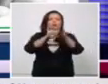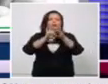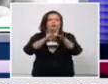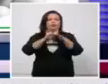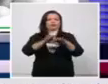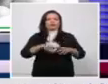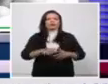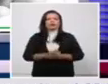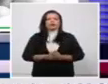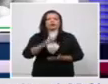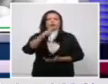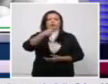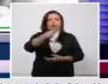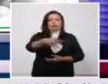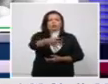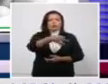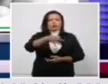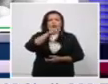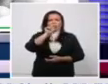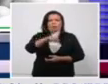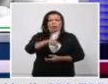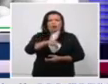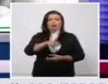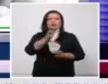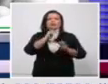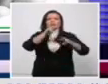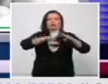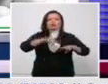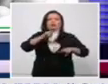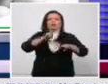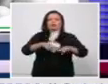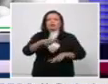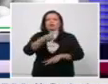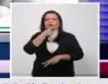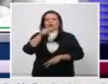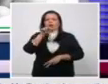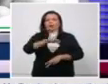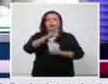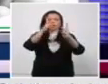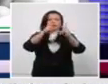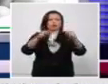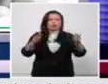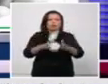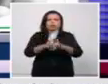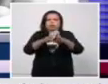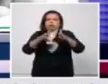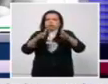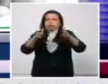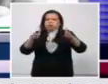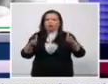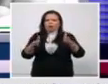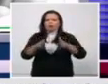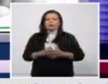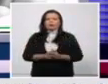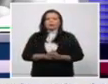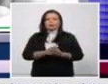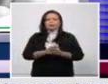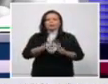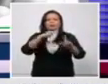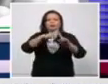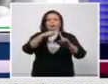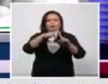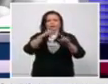epidemiológico, 2 de sus municipios, Centro Habana y Habana Vieja, con las mayores tasas de incidencia por la COVID-19 en esta